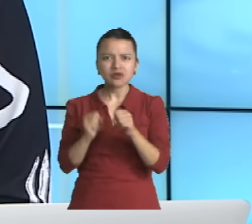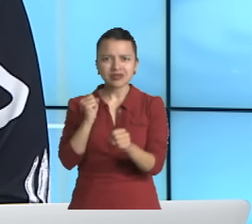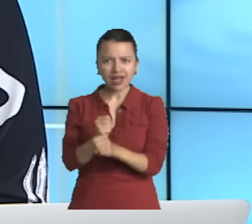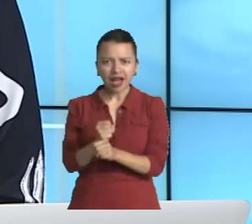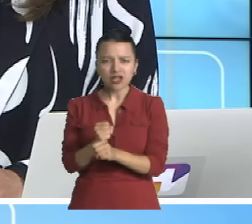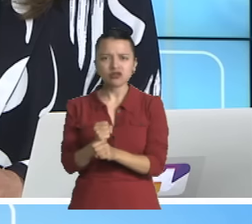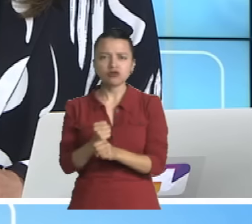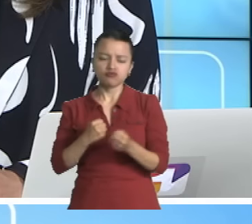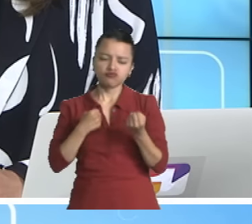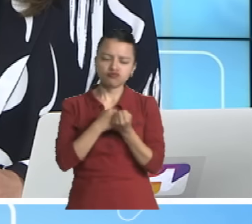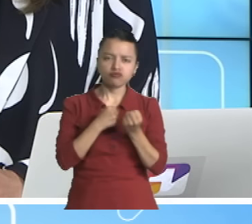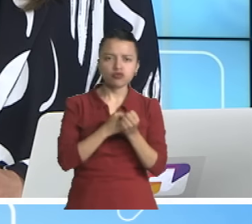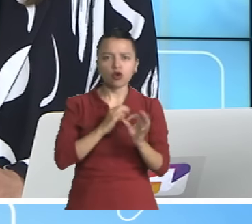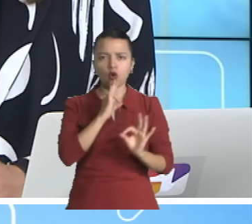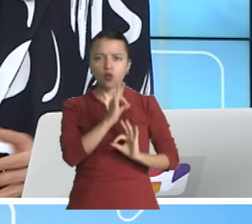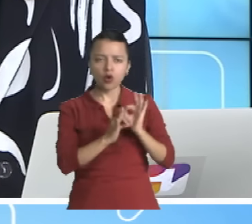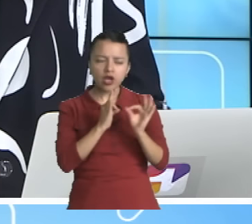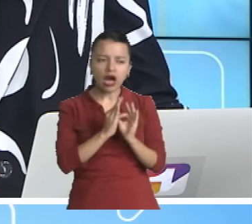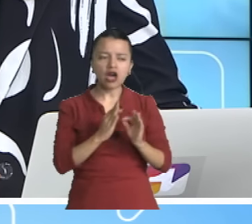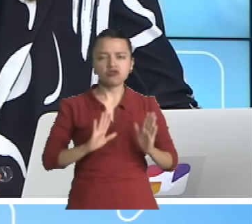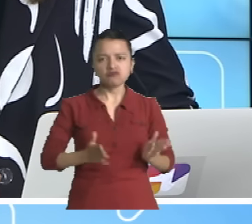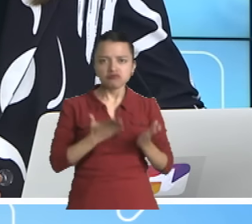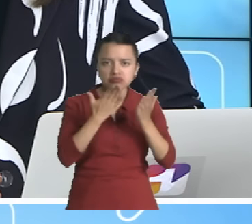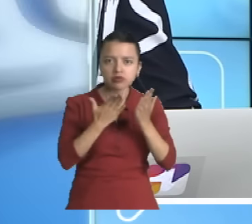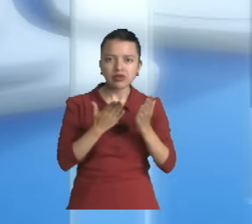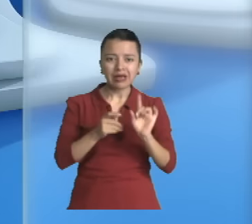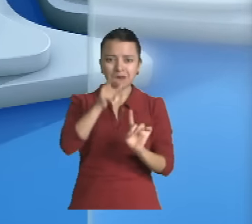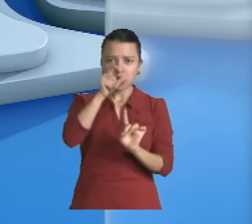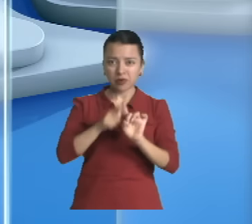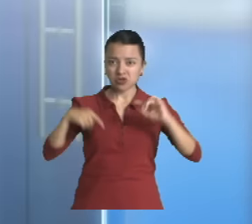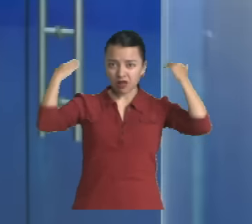homicidios. Stick Vengas tiene los detalles. Stick, muy buenas tardes.